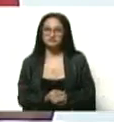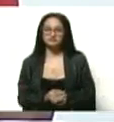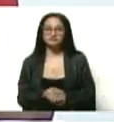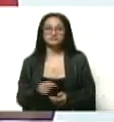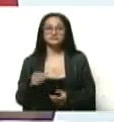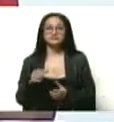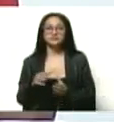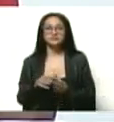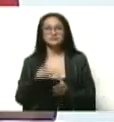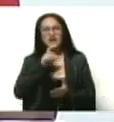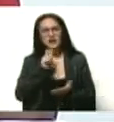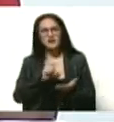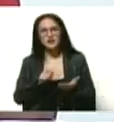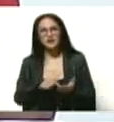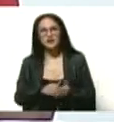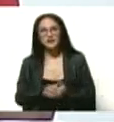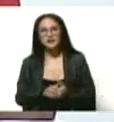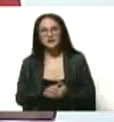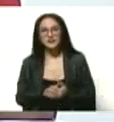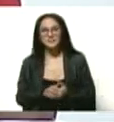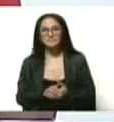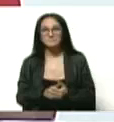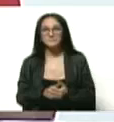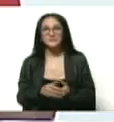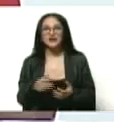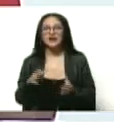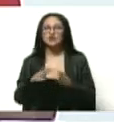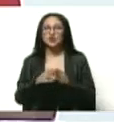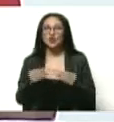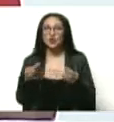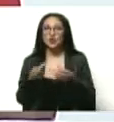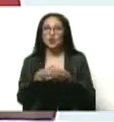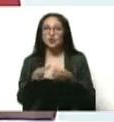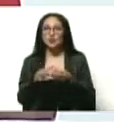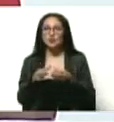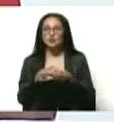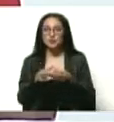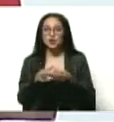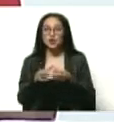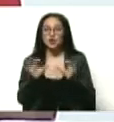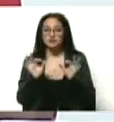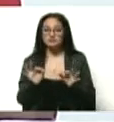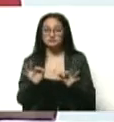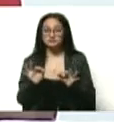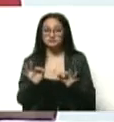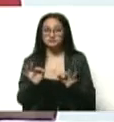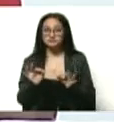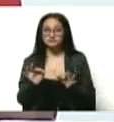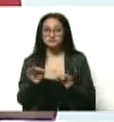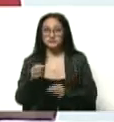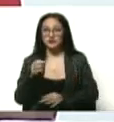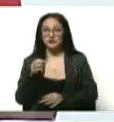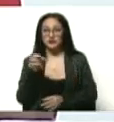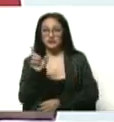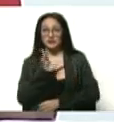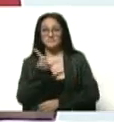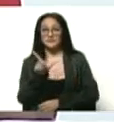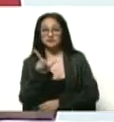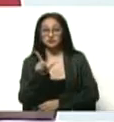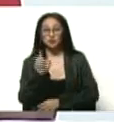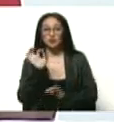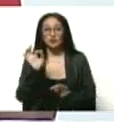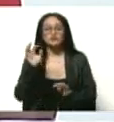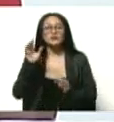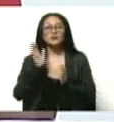Se instruye a todos, ¿quién escribió esto? Señor Naum, a todos los militantes, la militancia a tomar las redes ese día,